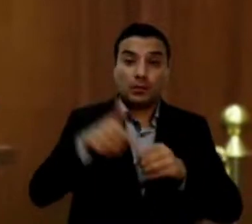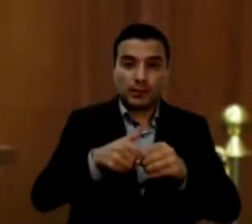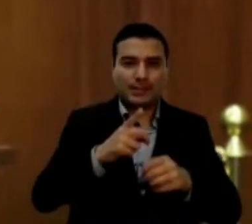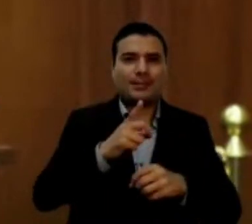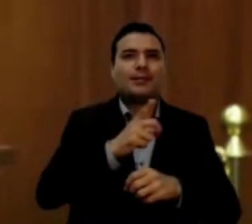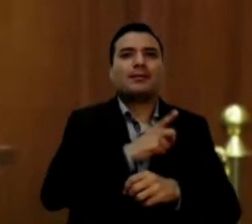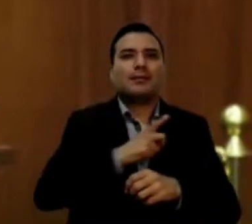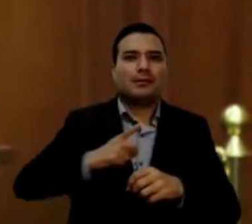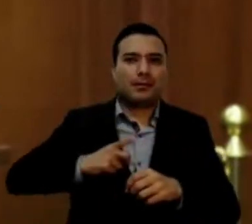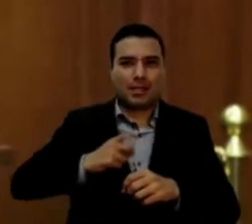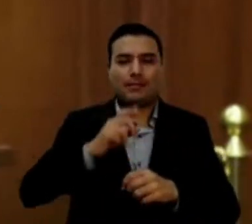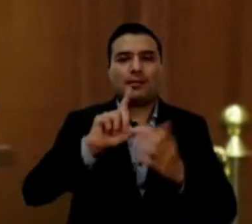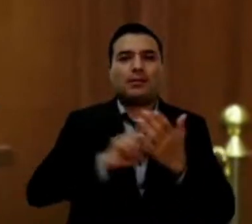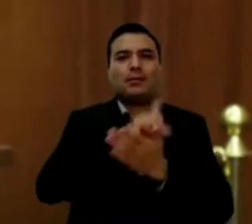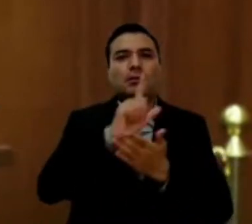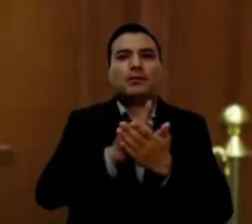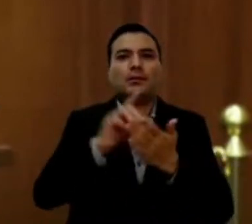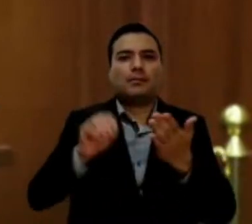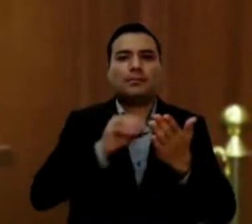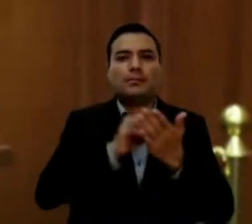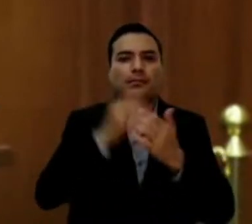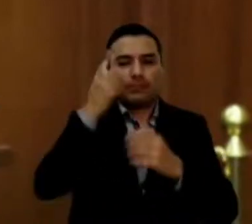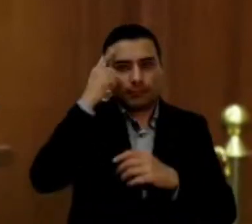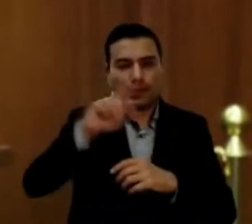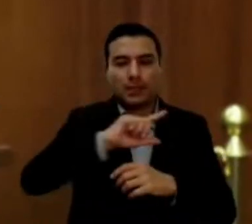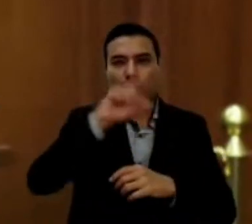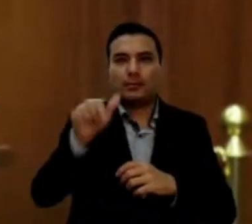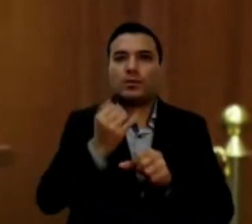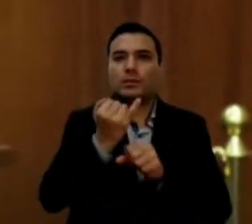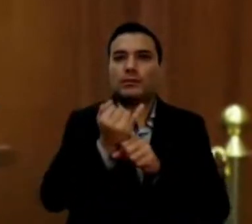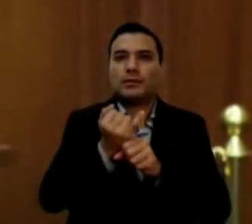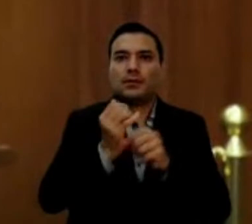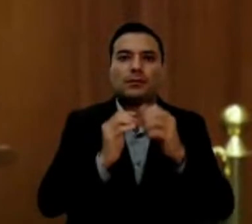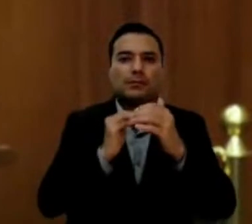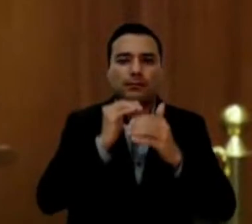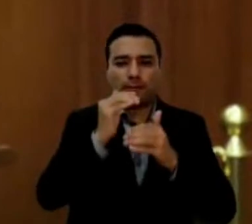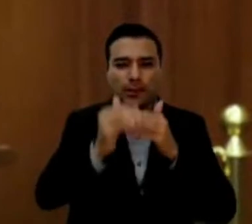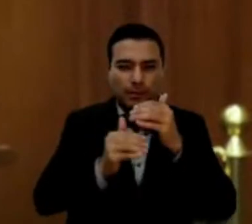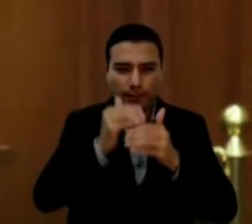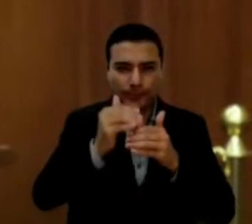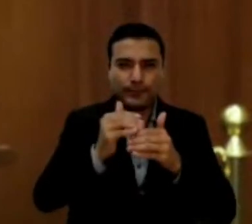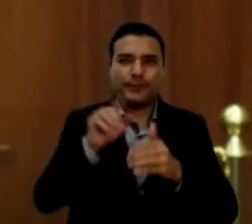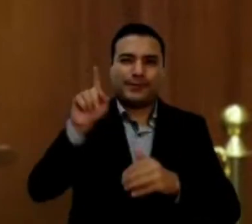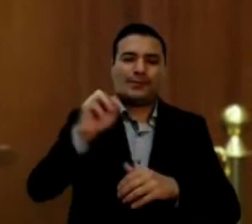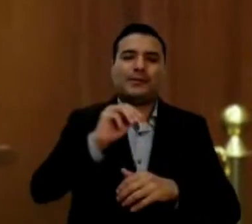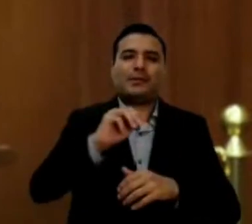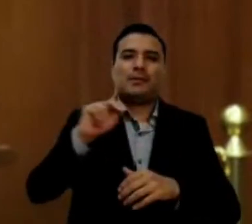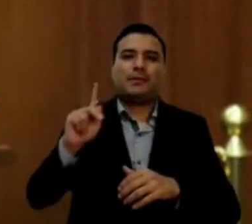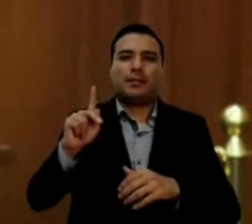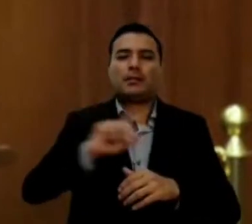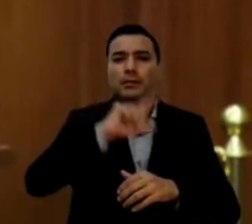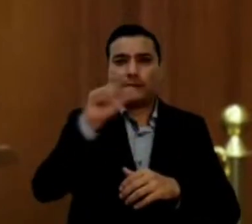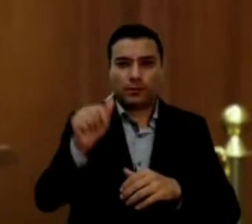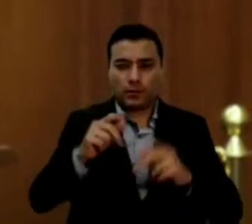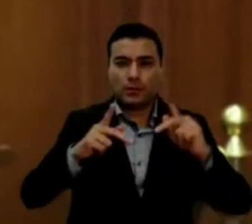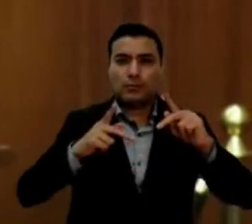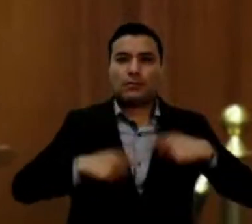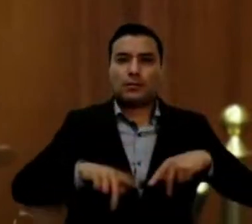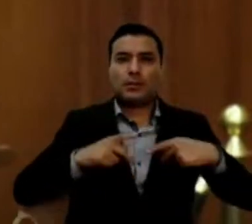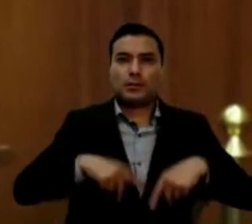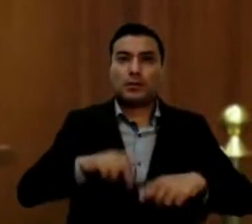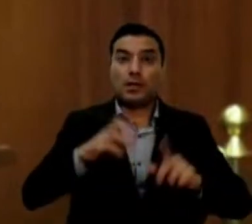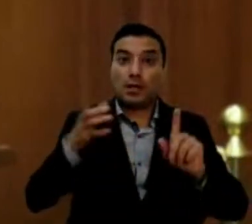a efecto de que se faciliten las investigaciones, los procedimientos ministeriales y se sancione a quienes realizan